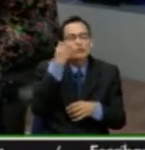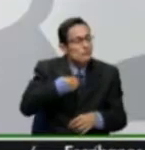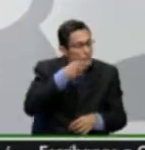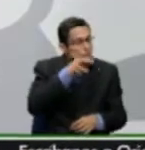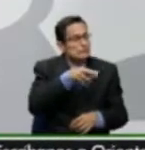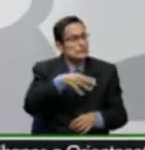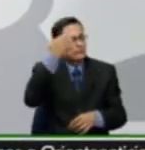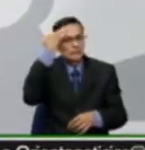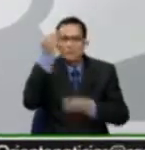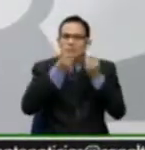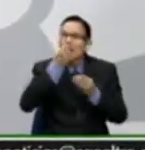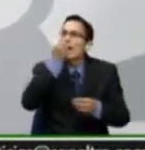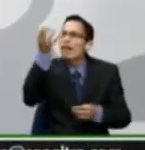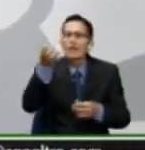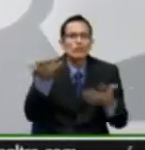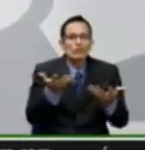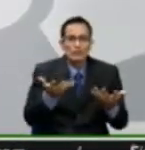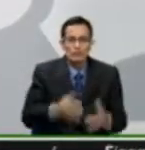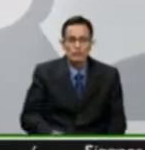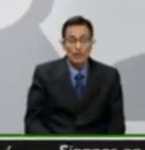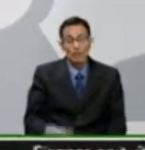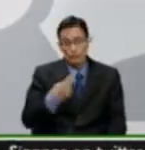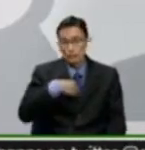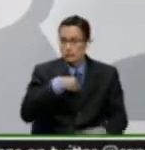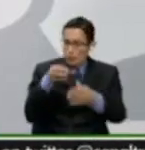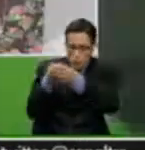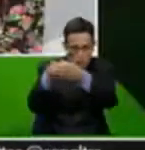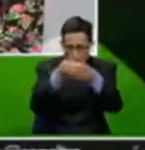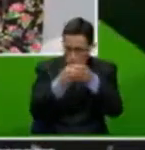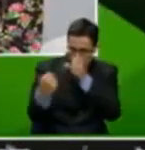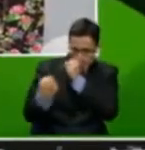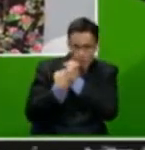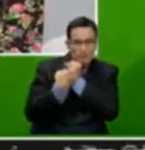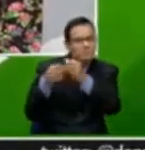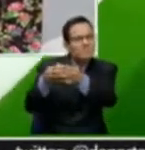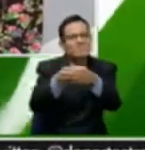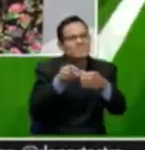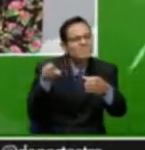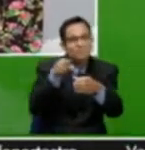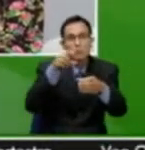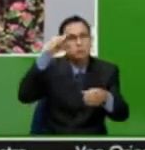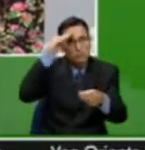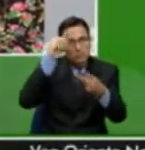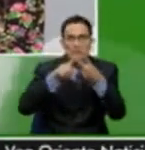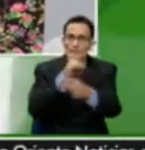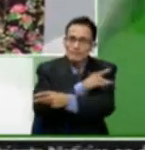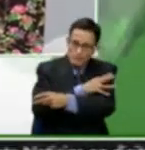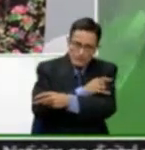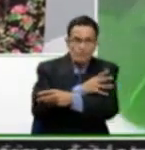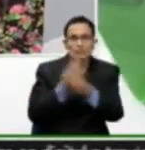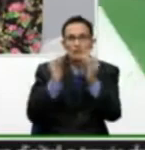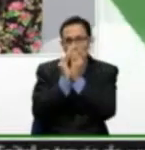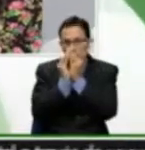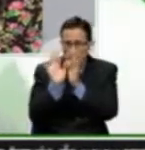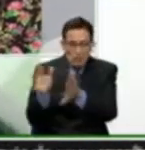Nosotros contamos con redes de apoyo, las redes de apoyo son comisarías, fiscalías, policía, que han sido muy atentos con